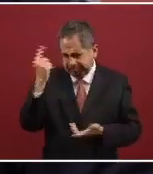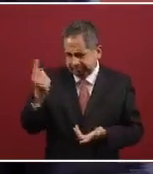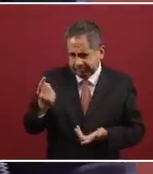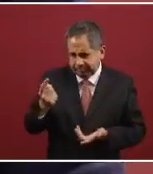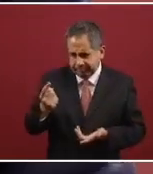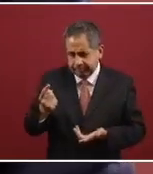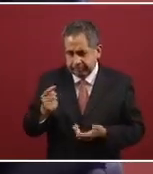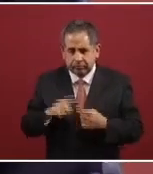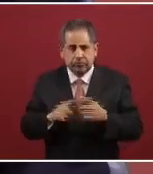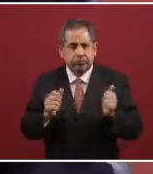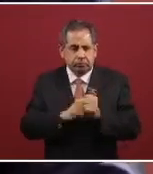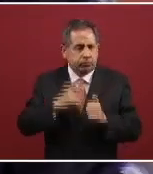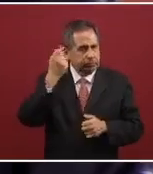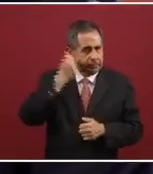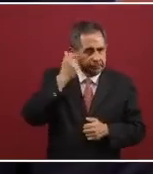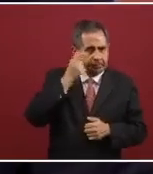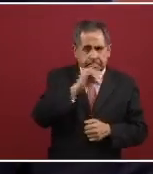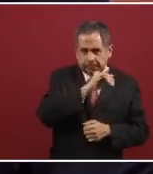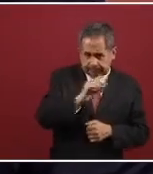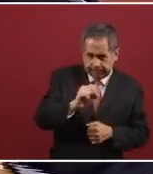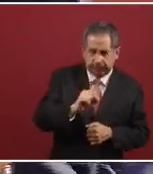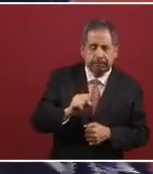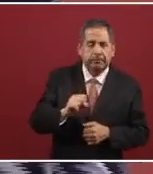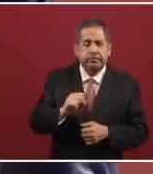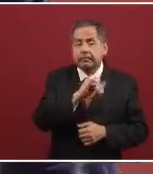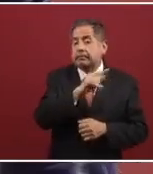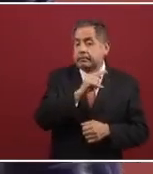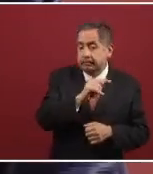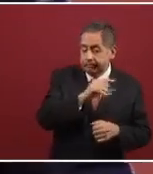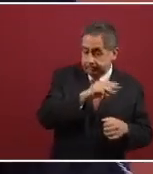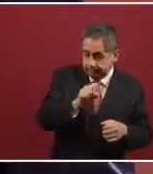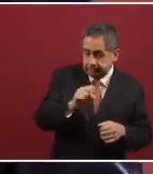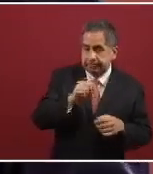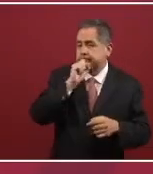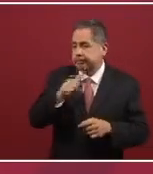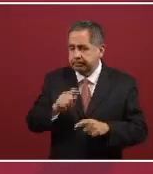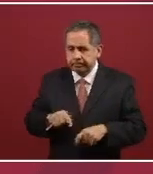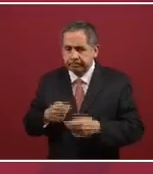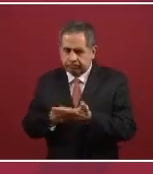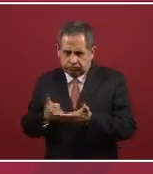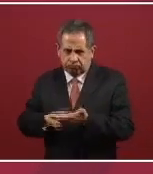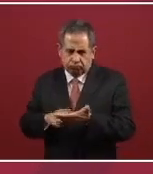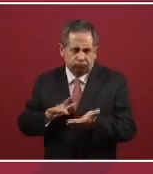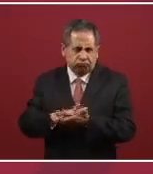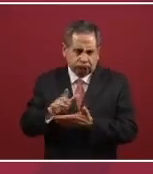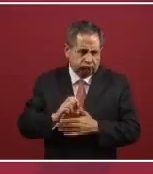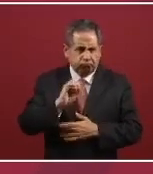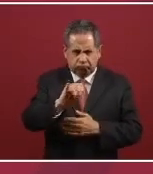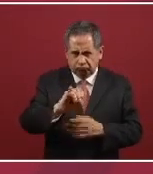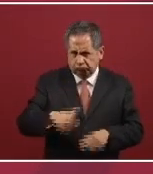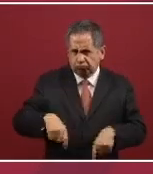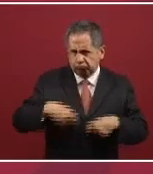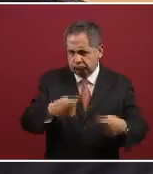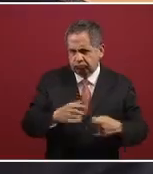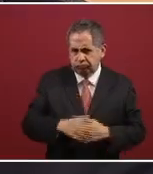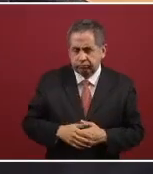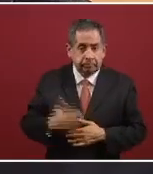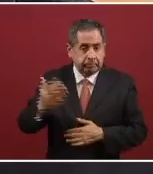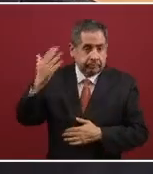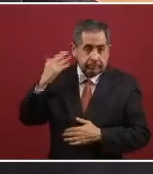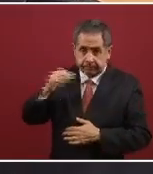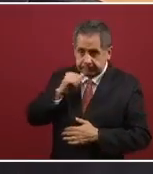que además de la pensión del seguro van a recibir este apoyo adicional que no